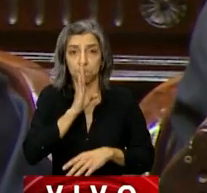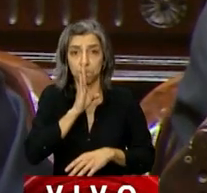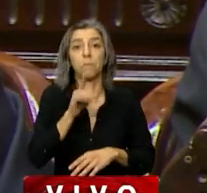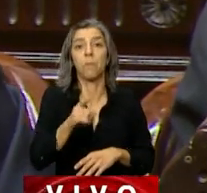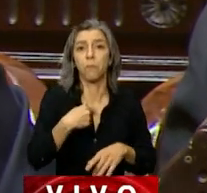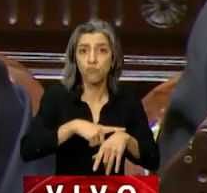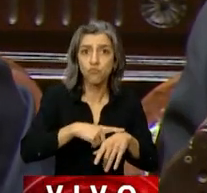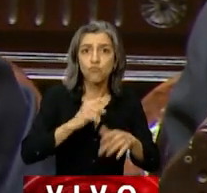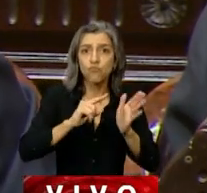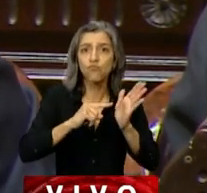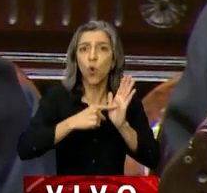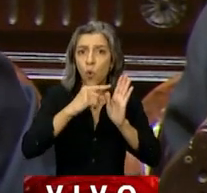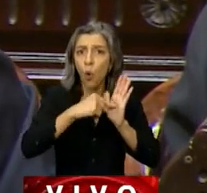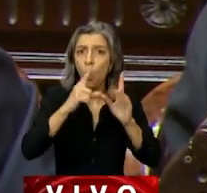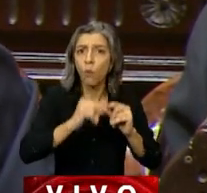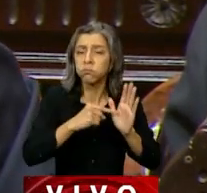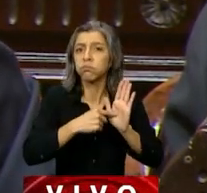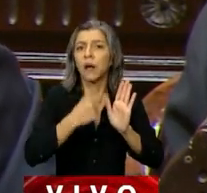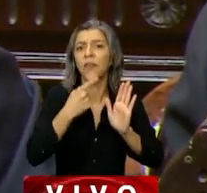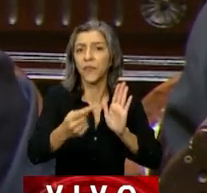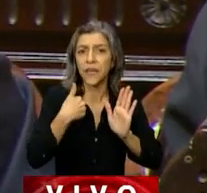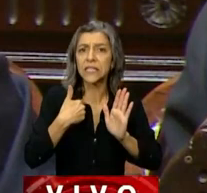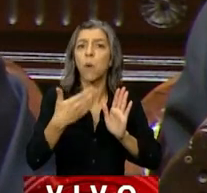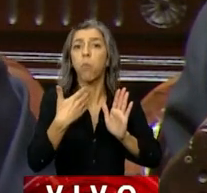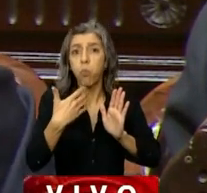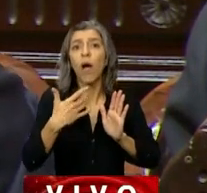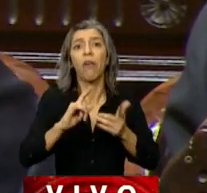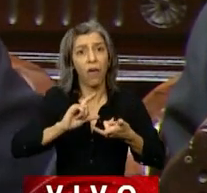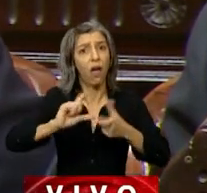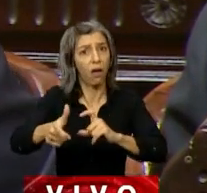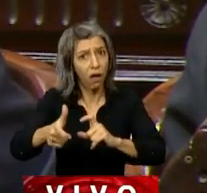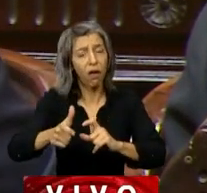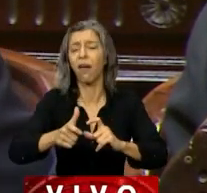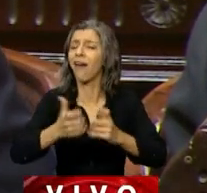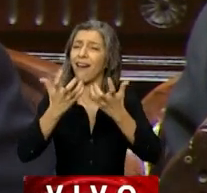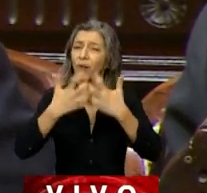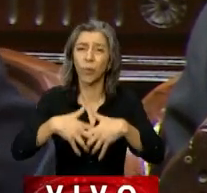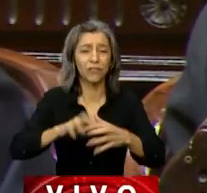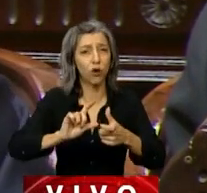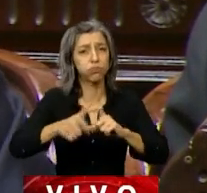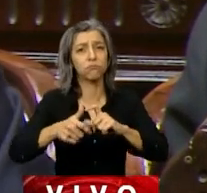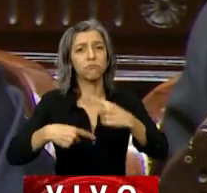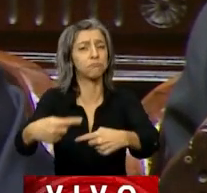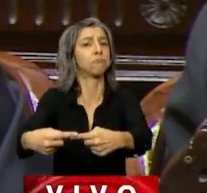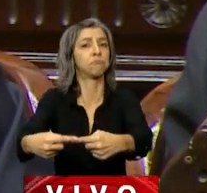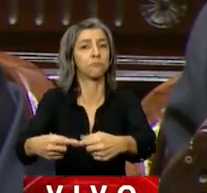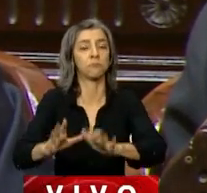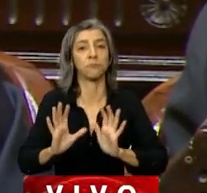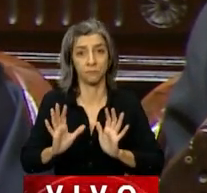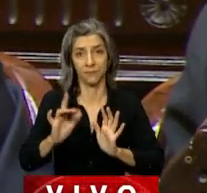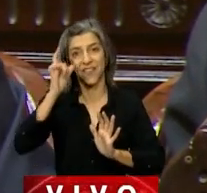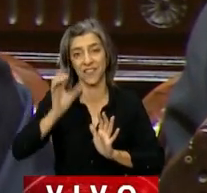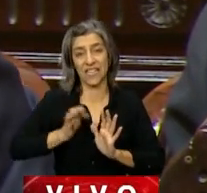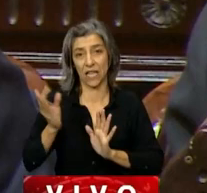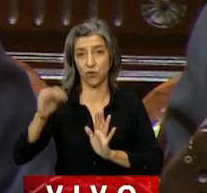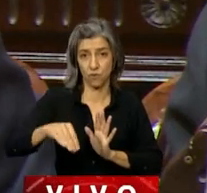acuerdo entre el Estado Nacional y la provincia de Tierra del Fuego, se podía renovar y prorrogar automáticamente por más